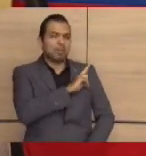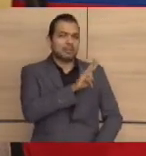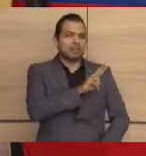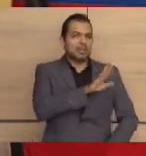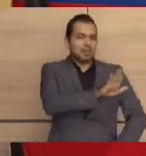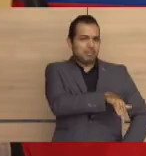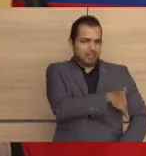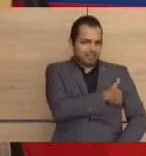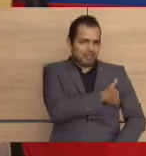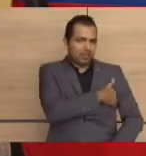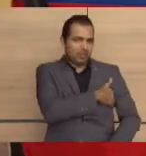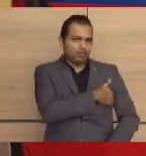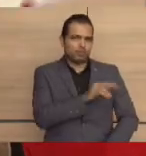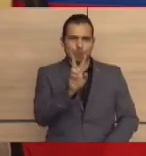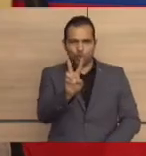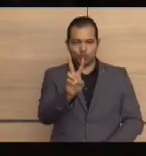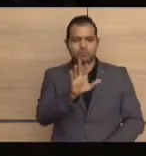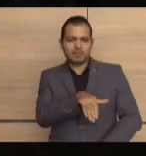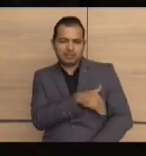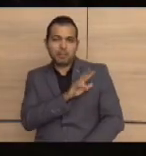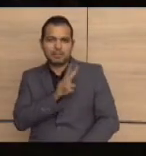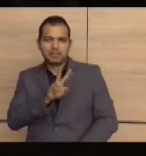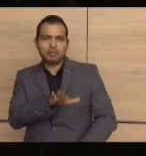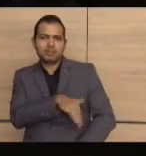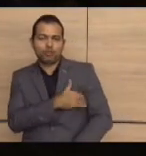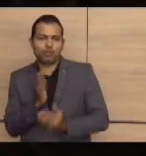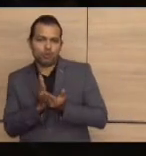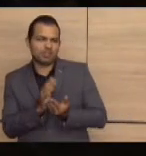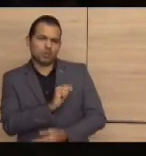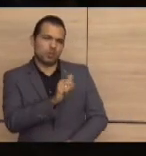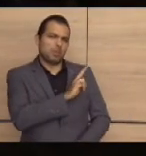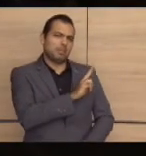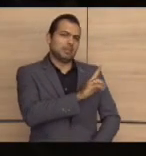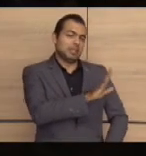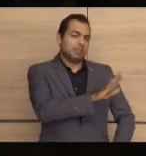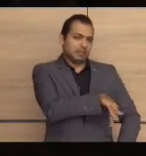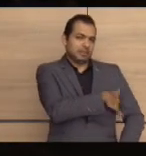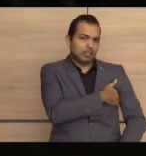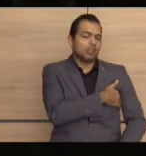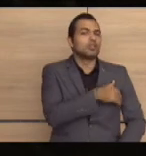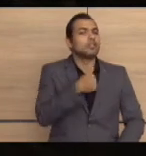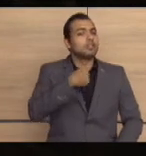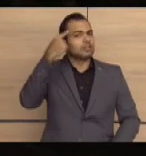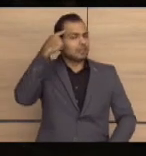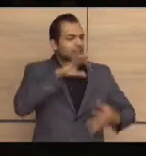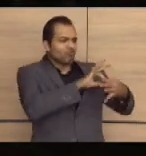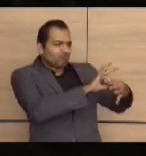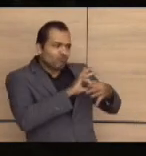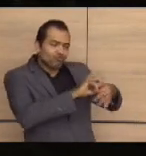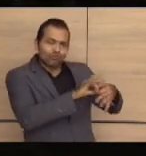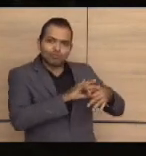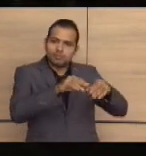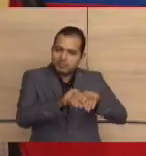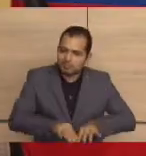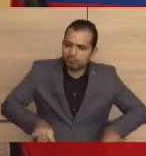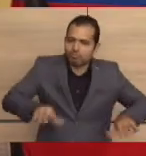sido larga mi etapa no solo ahora, sino previamente en la entidad. Y lo quiero y lo añoro y lo valoro, es el espacio más rico de todo el año.